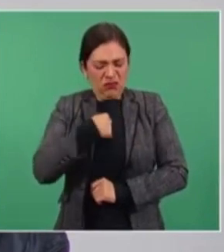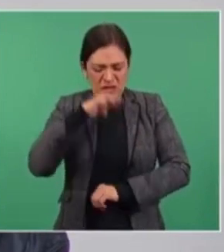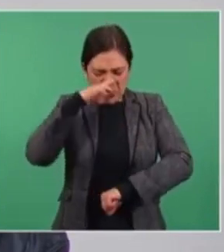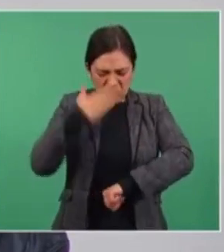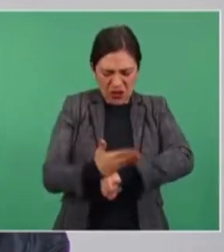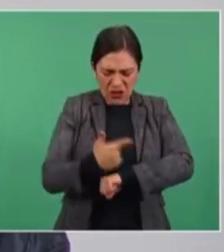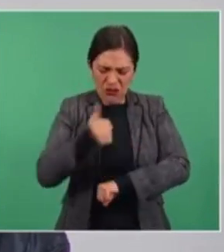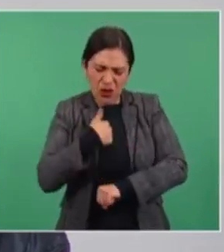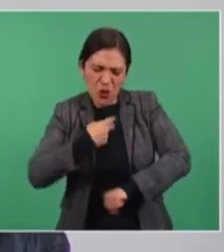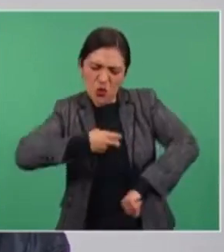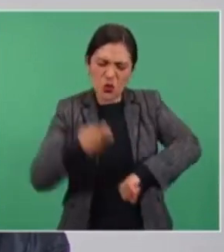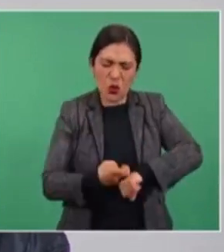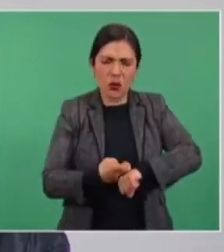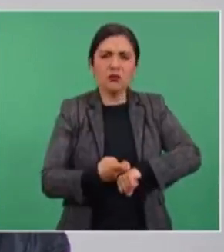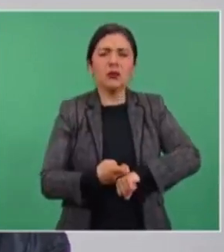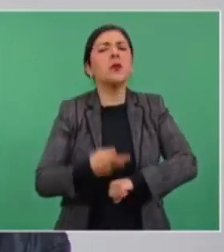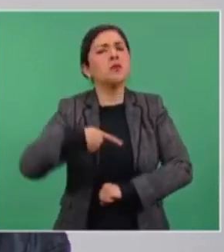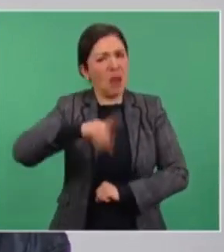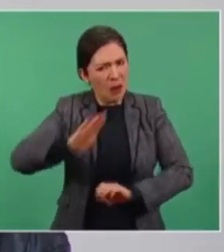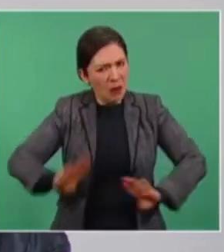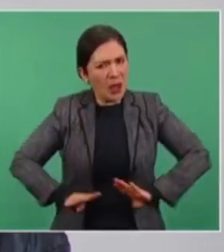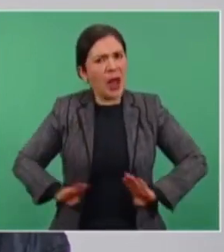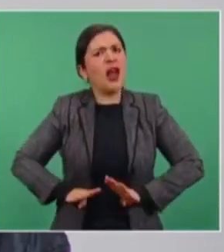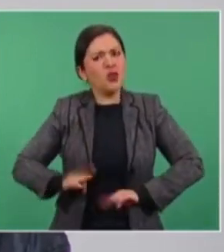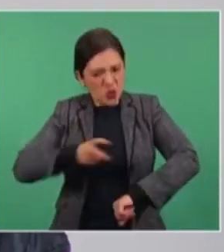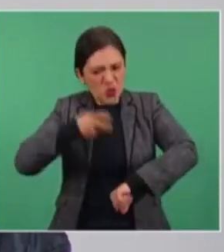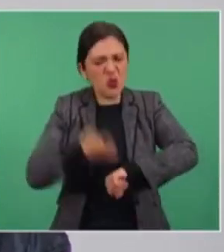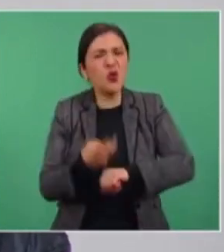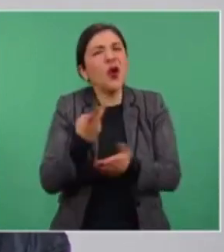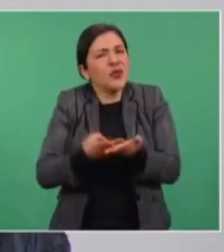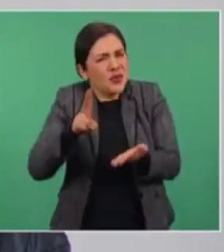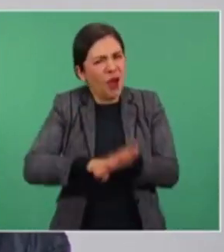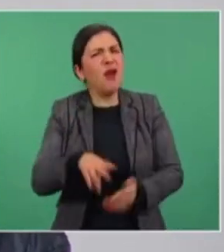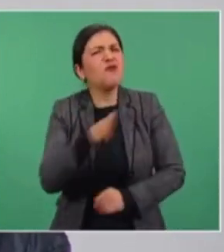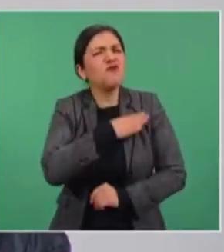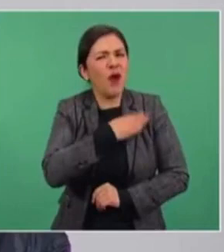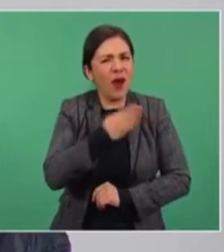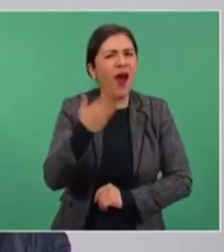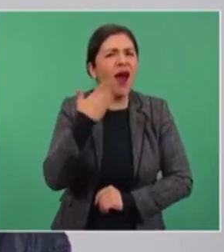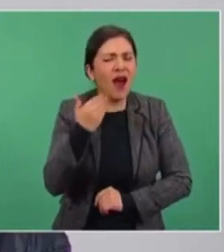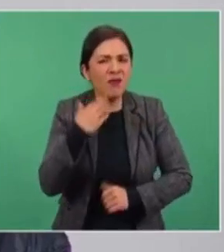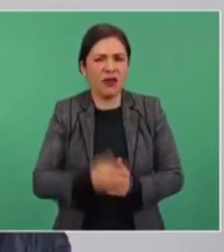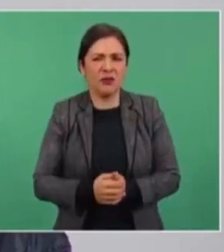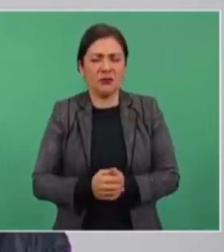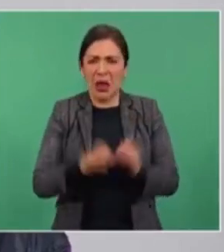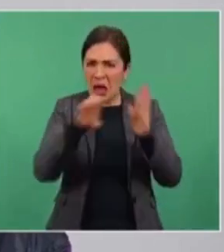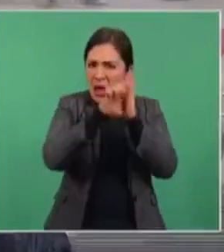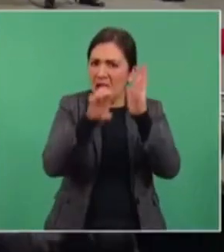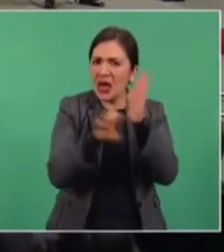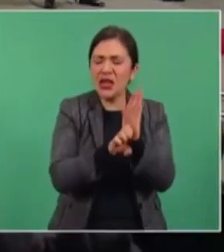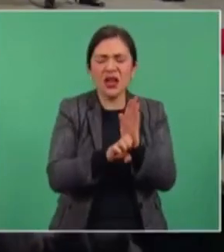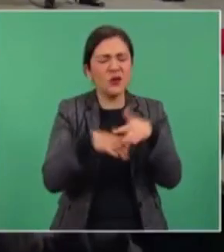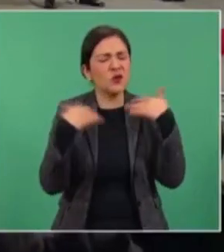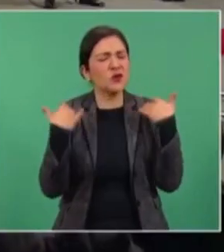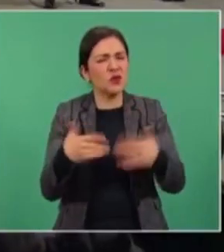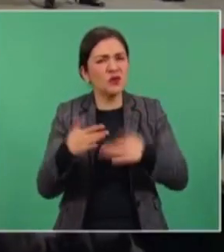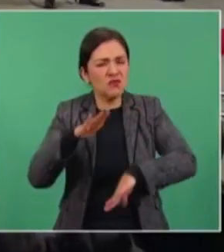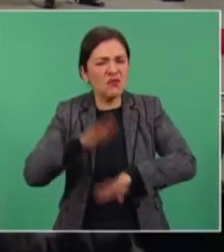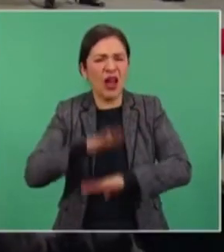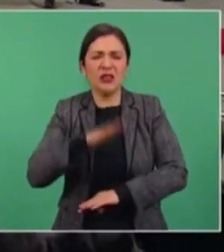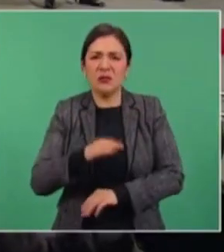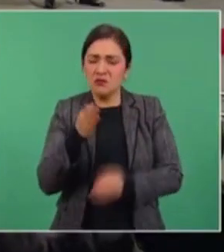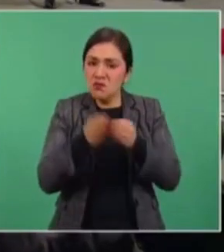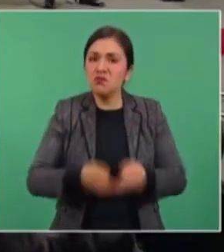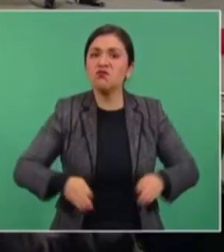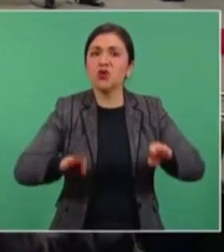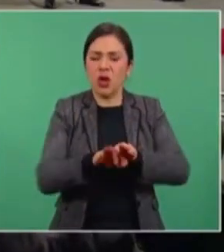recio carácter y de buen carácter a la vez, de ética sin concesiones ni fracturas, generoso en la